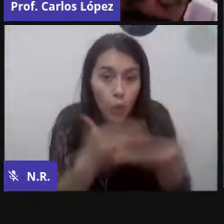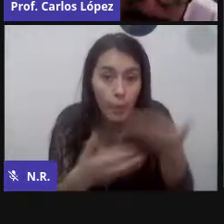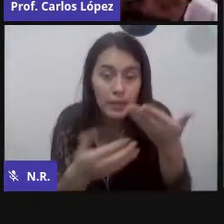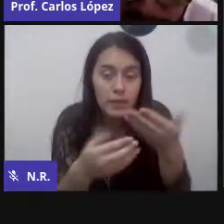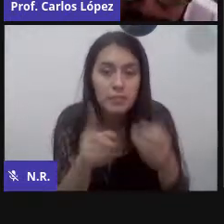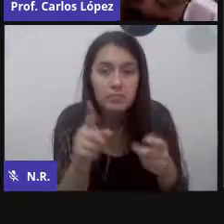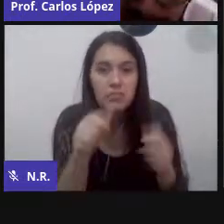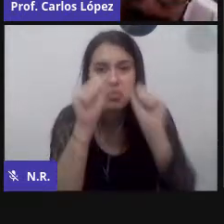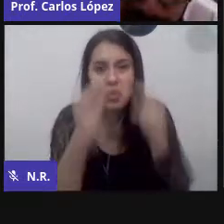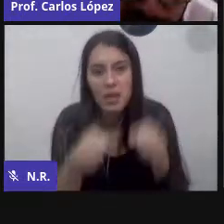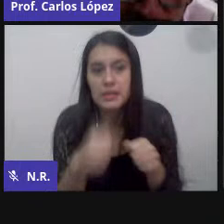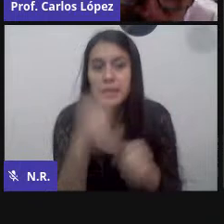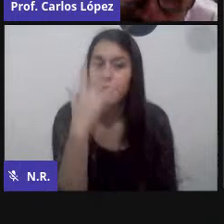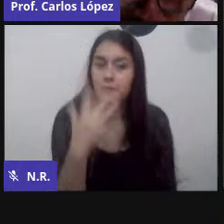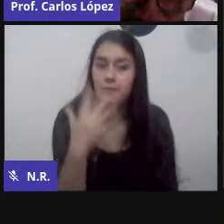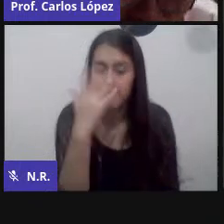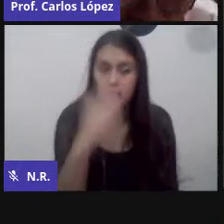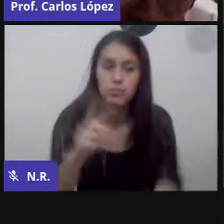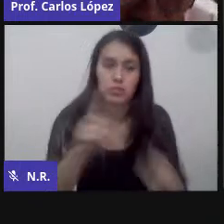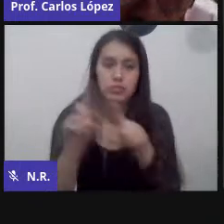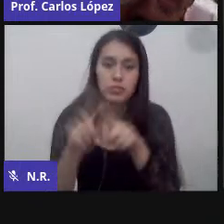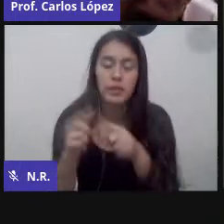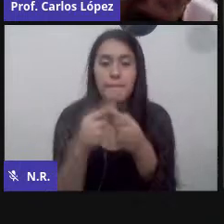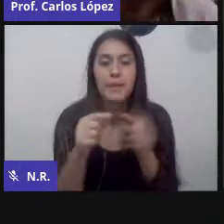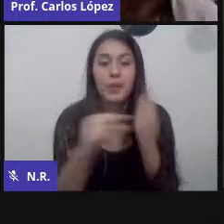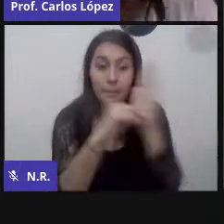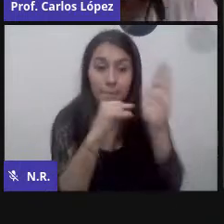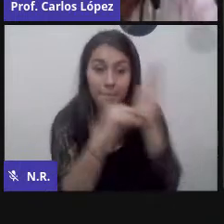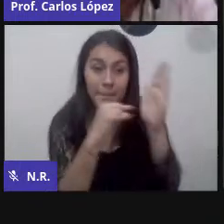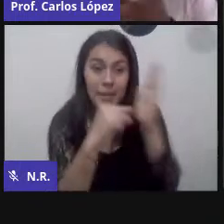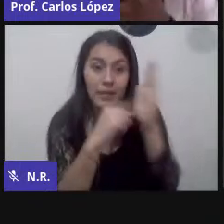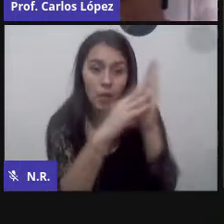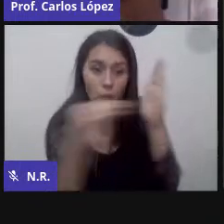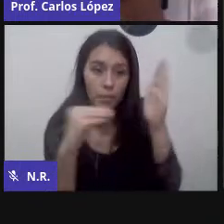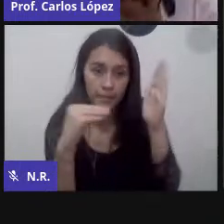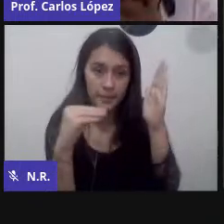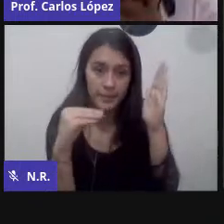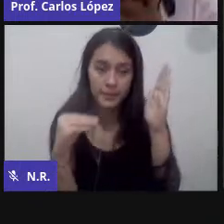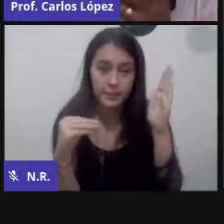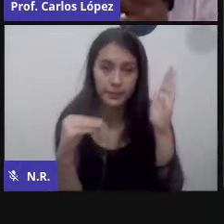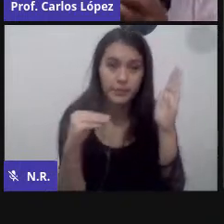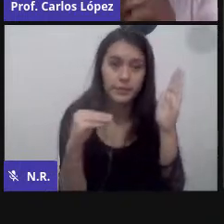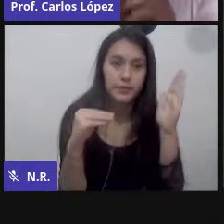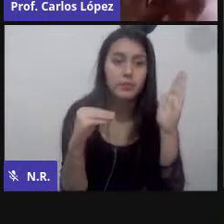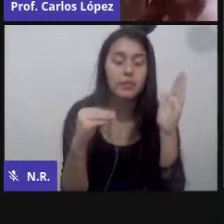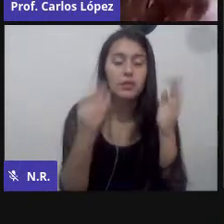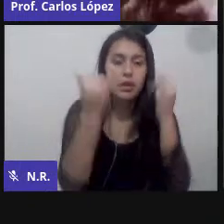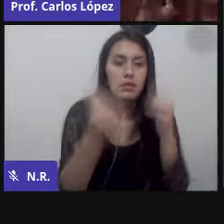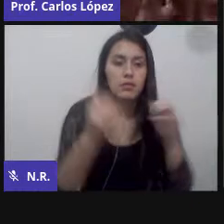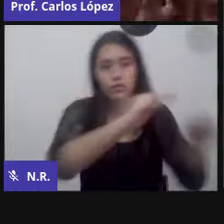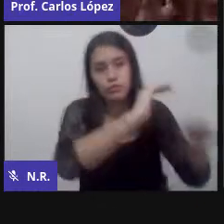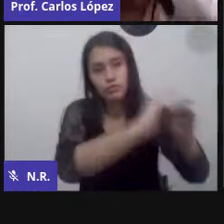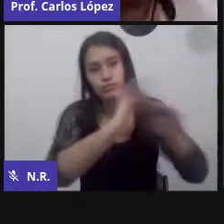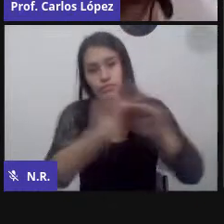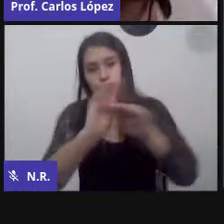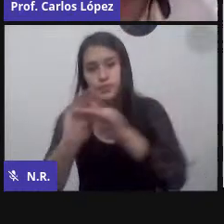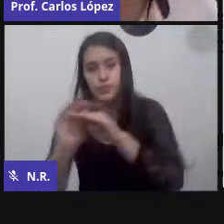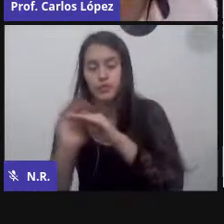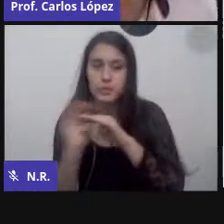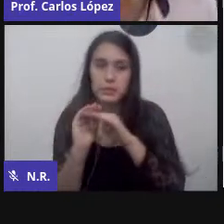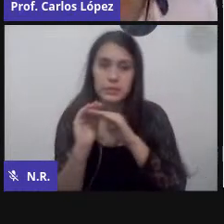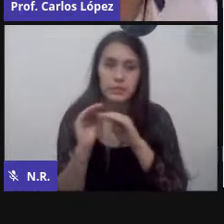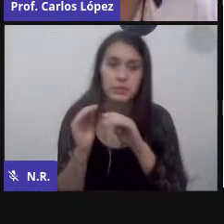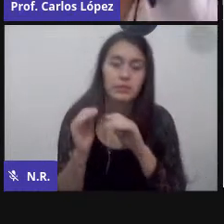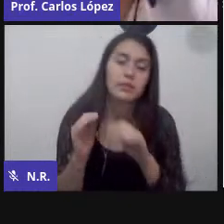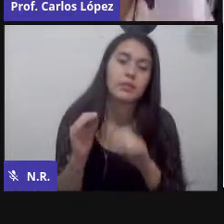de compartir. Lo que nos interesa es copiar este vínculo. Copiar. Y en ese momento, esto es lo que el público, las personas